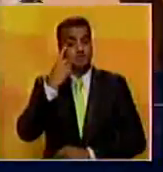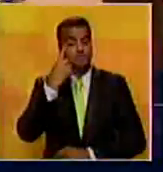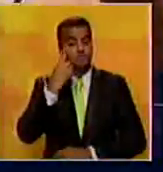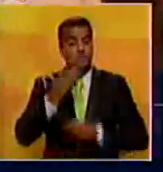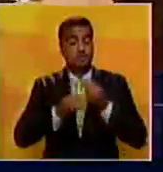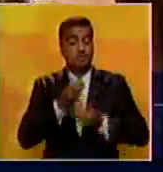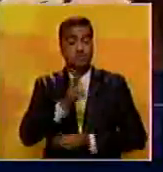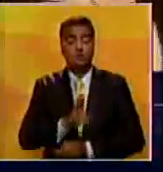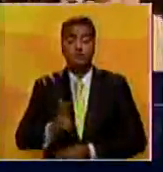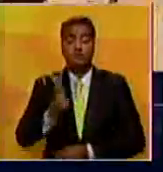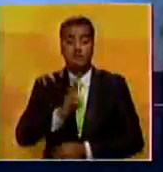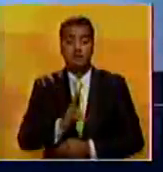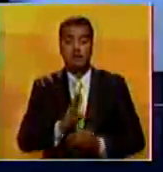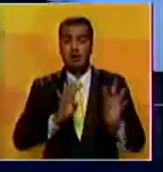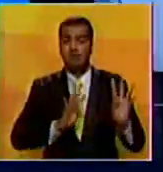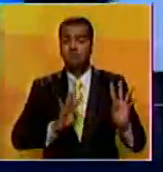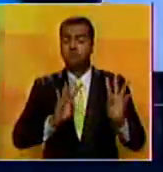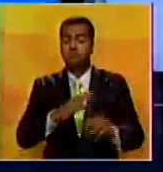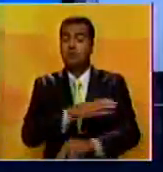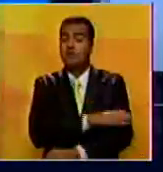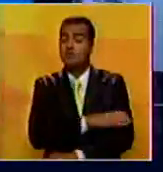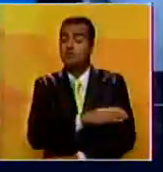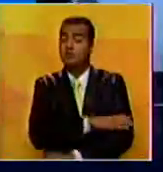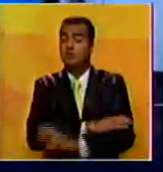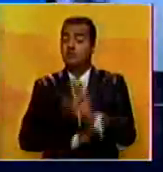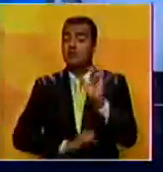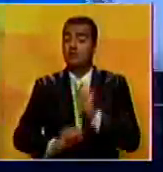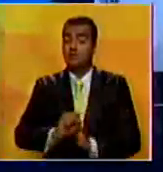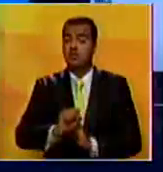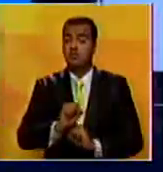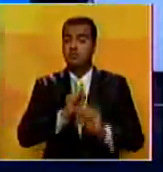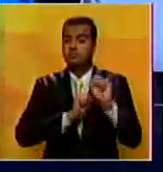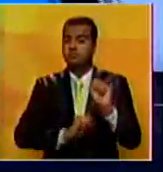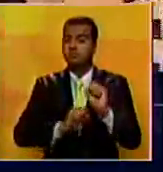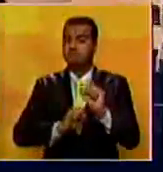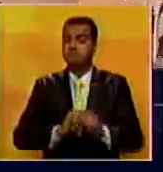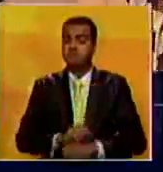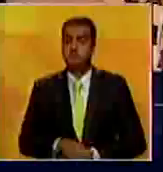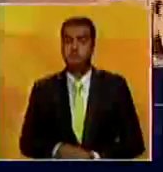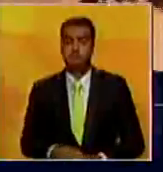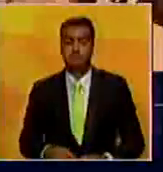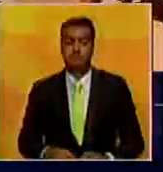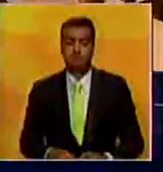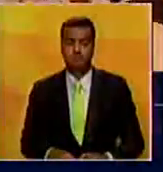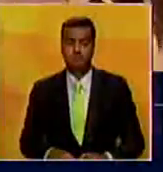ser utilizados en las movilizaciones opositoras en contra de los manifestantes.